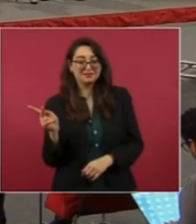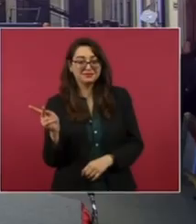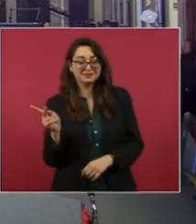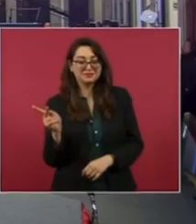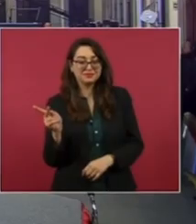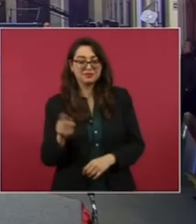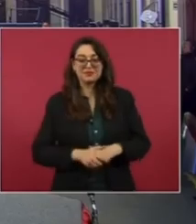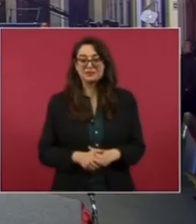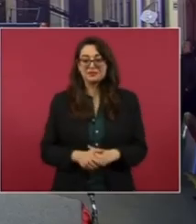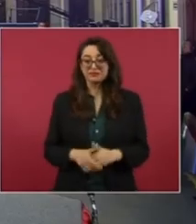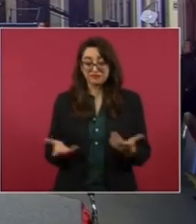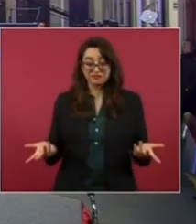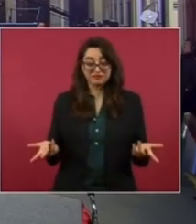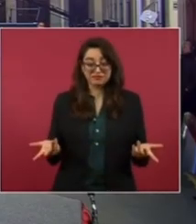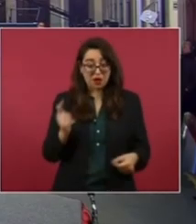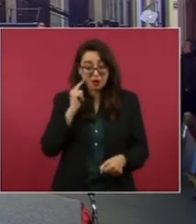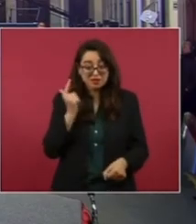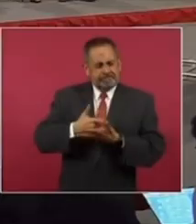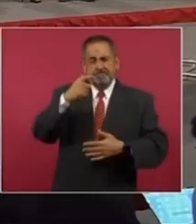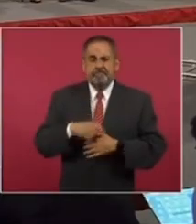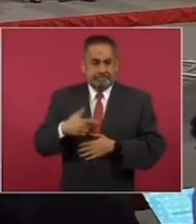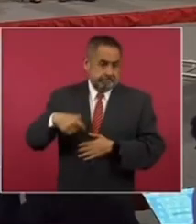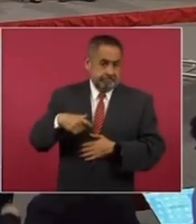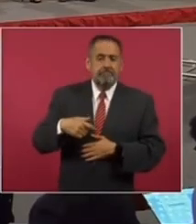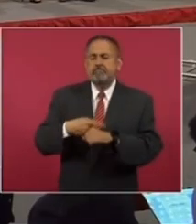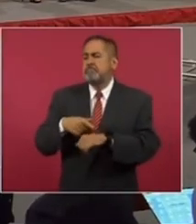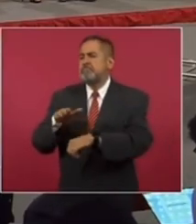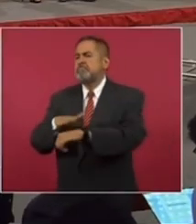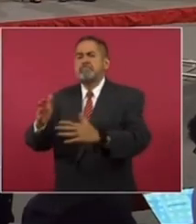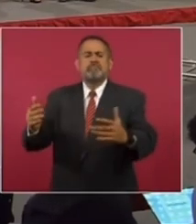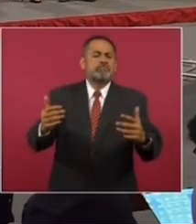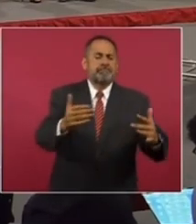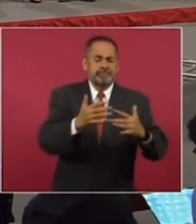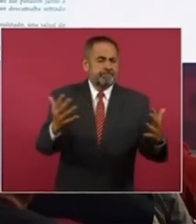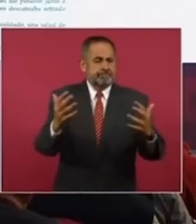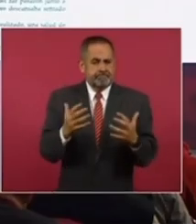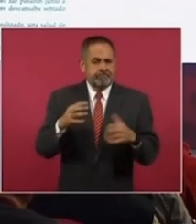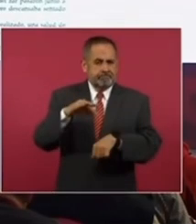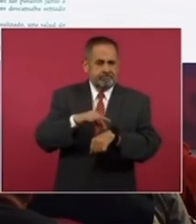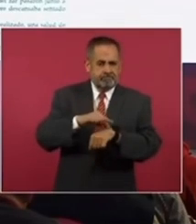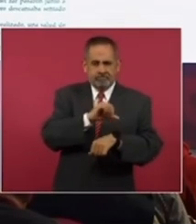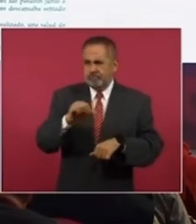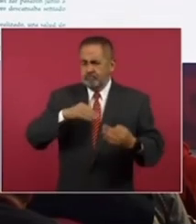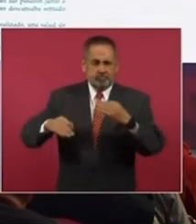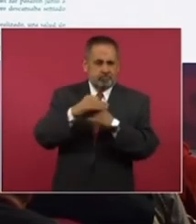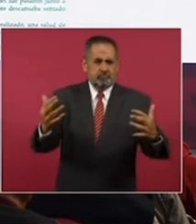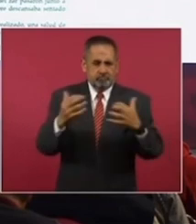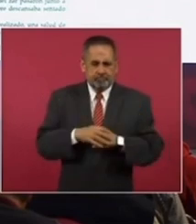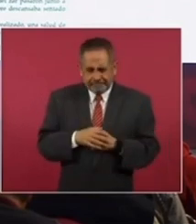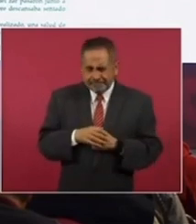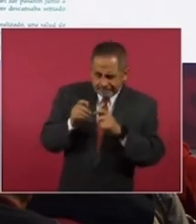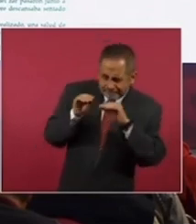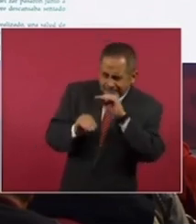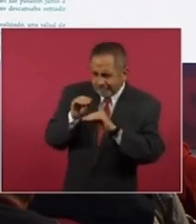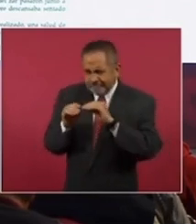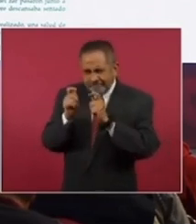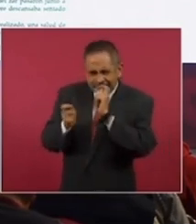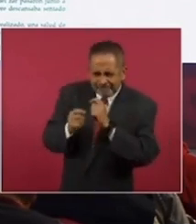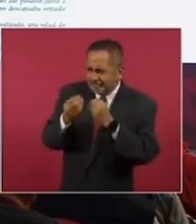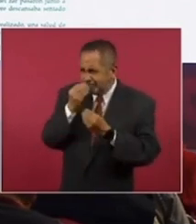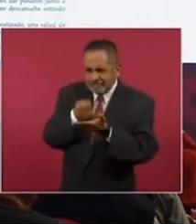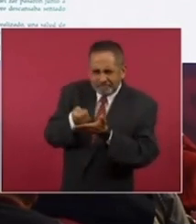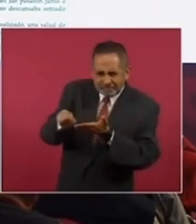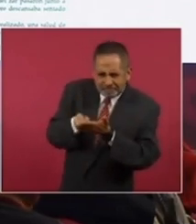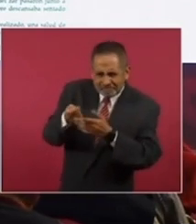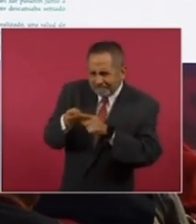O sea, no es lo material. ¿Se fijan, amigos, cómo está preparando este zángano al pueblo, a la gente pobre, para la escasez que va a